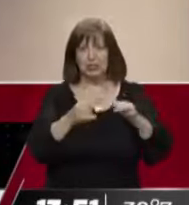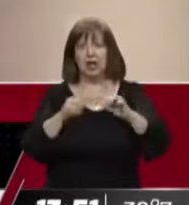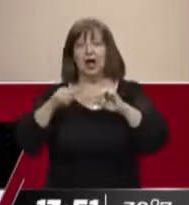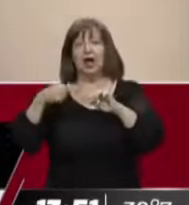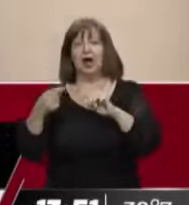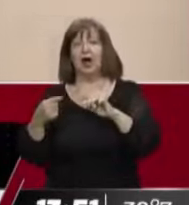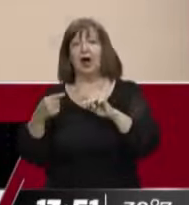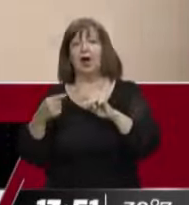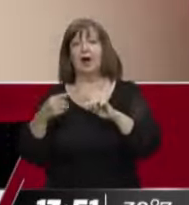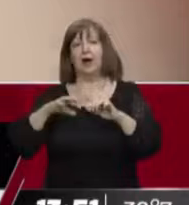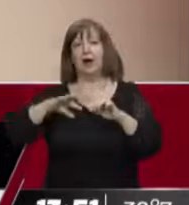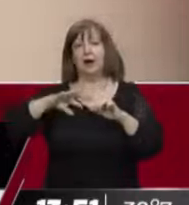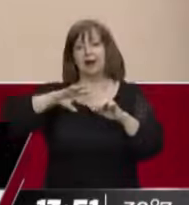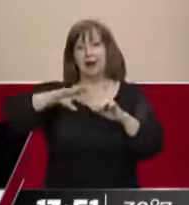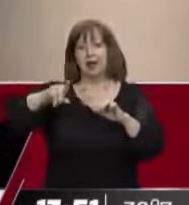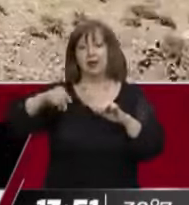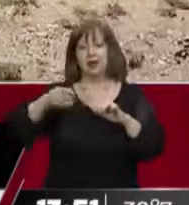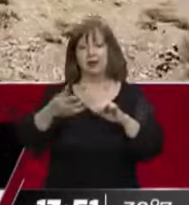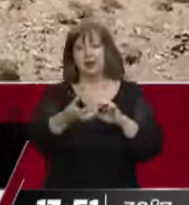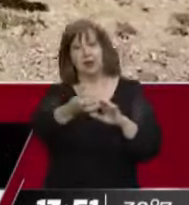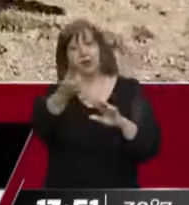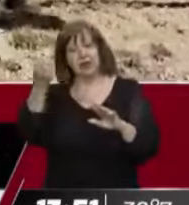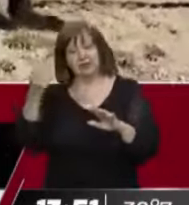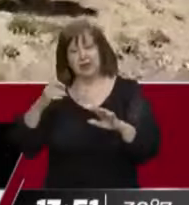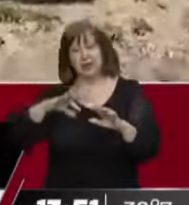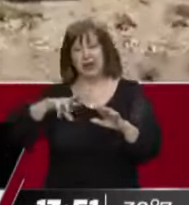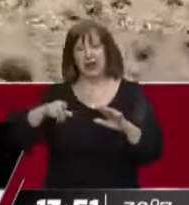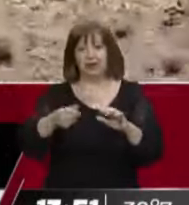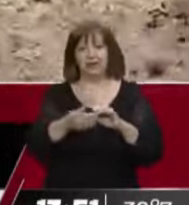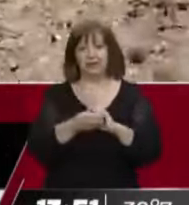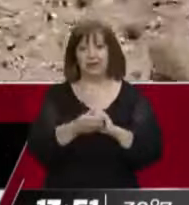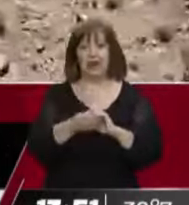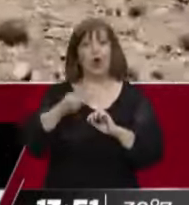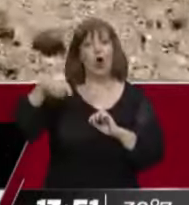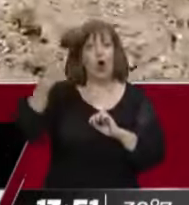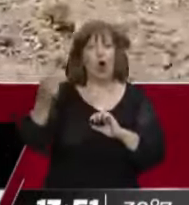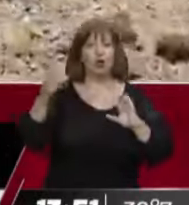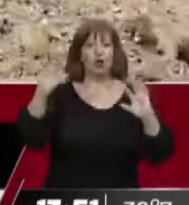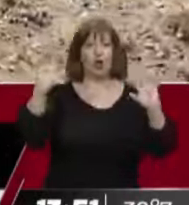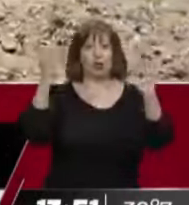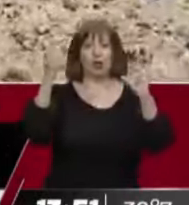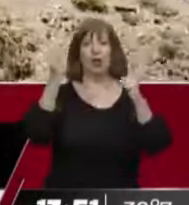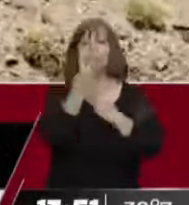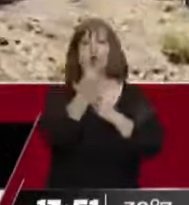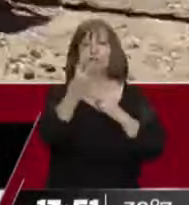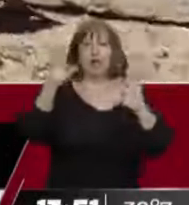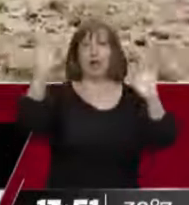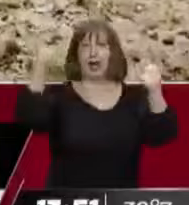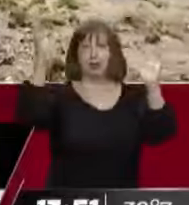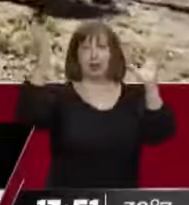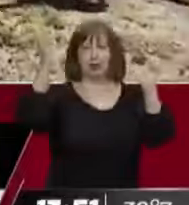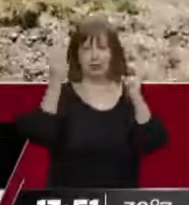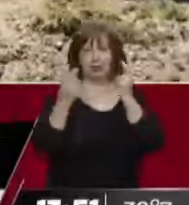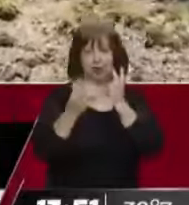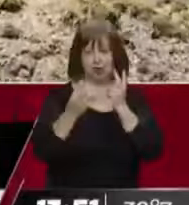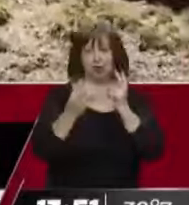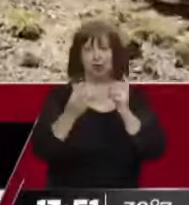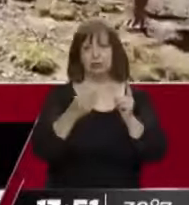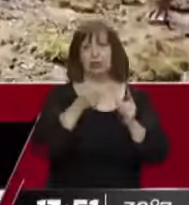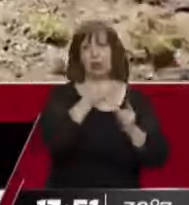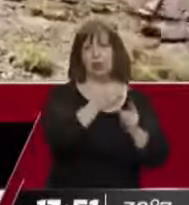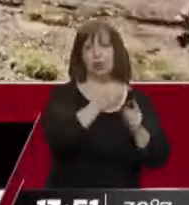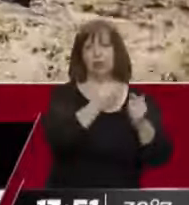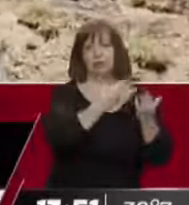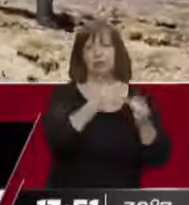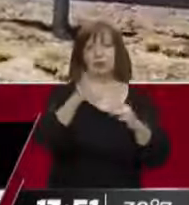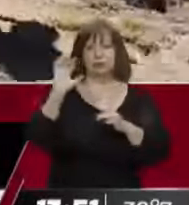van a sacar al delincuente para que justamente sea asistido por otra ambulancia. Hay dos ambulancias en el lugar aquí trabajando, ¿sí? Nos